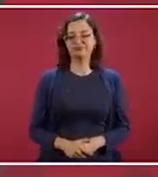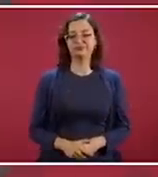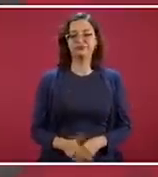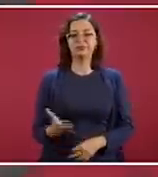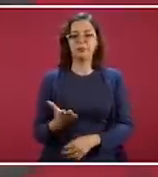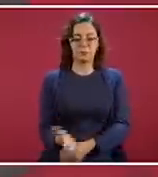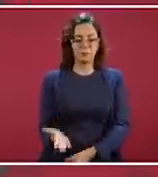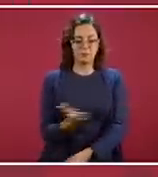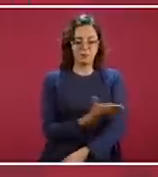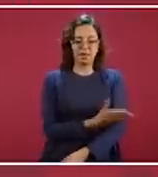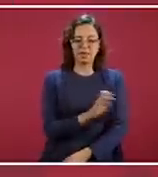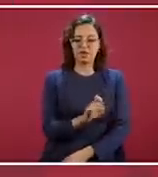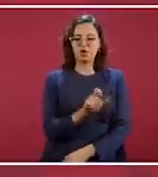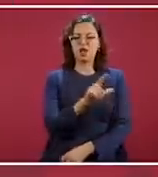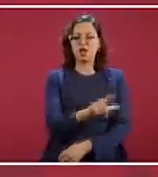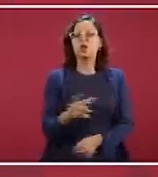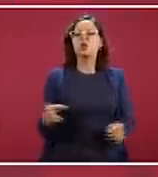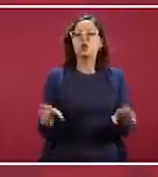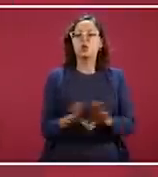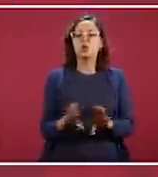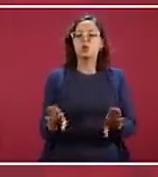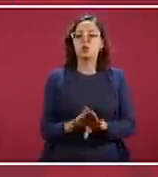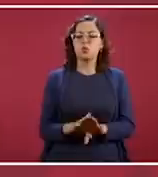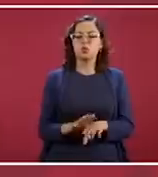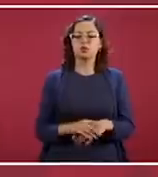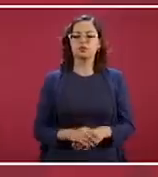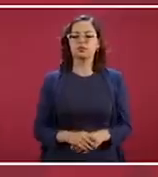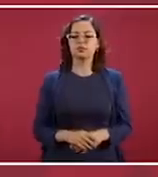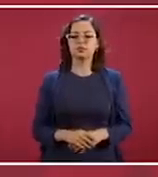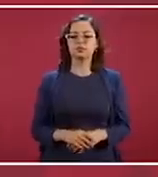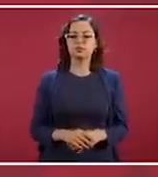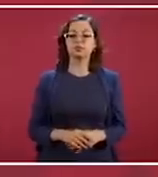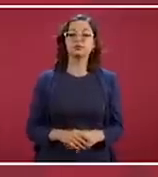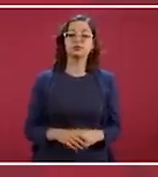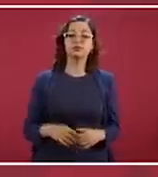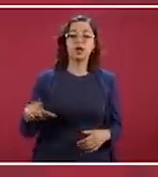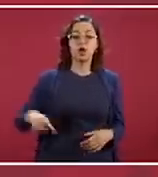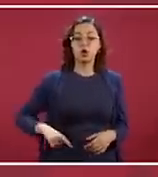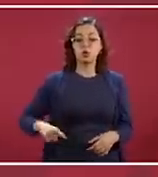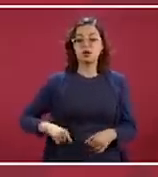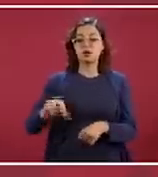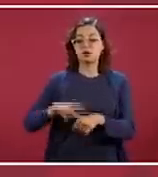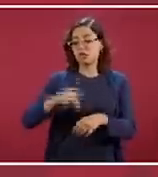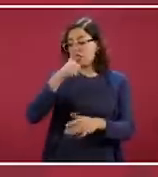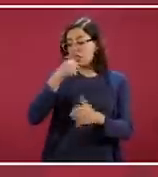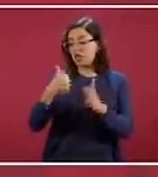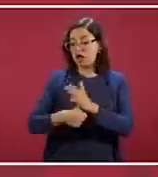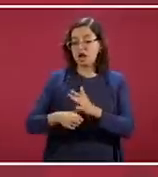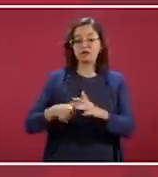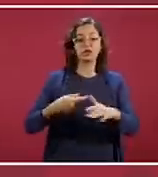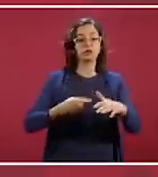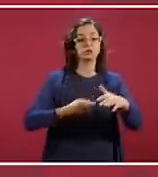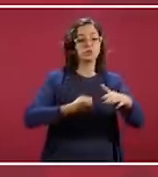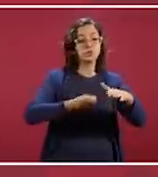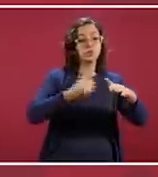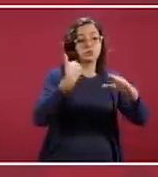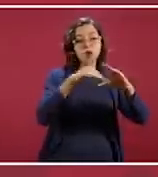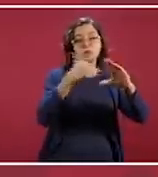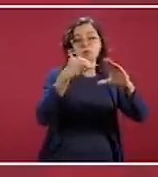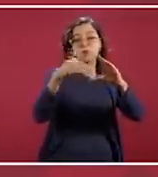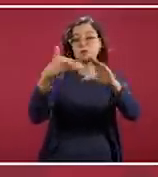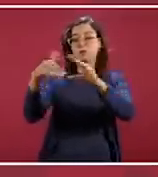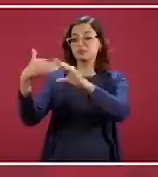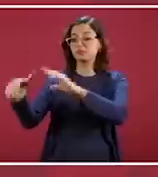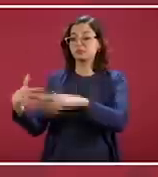Madero, fíjense, le mandaba cartas a los gobernadores cuando había